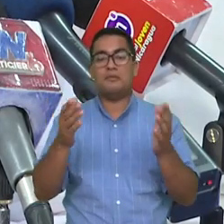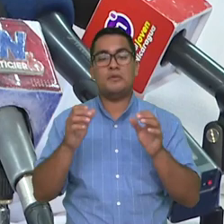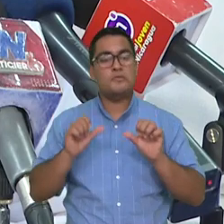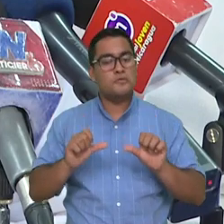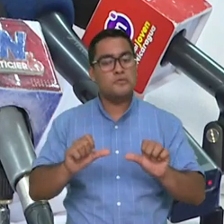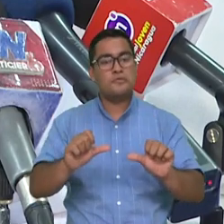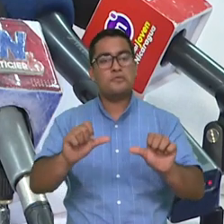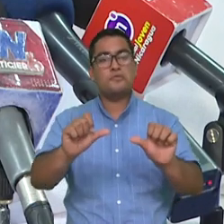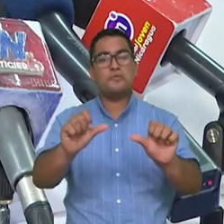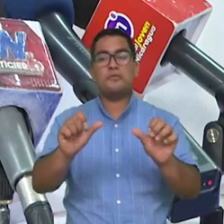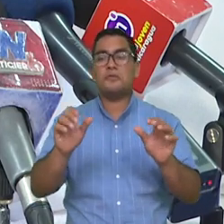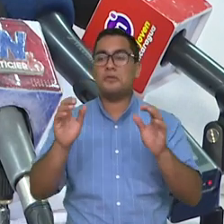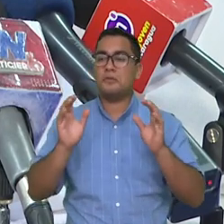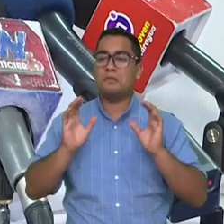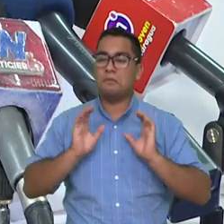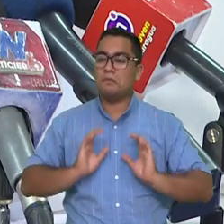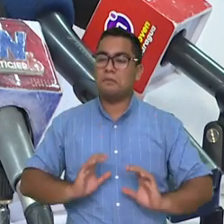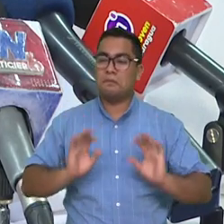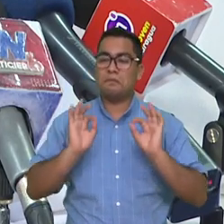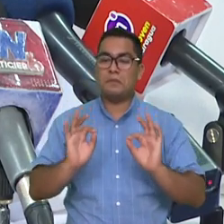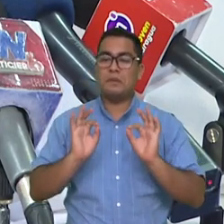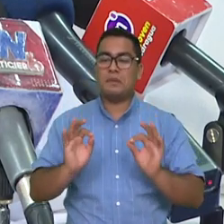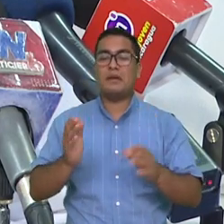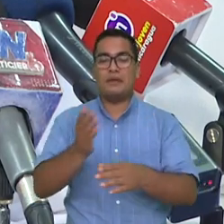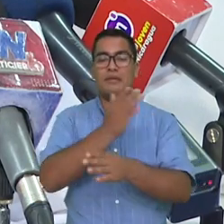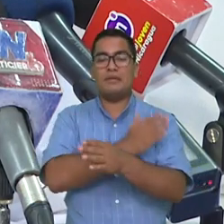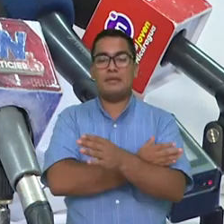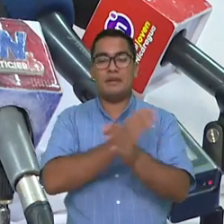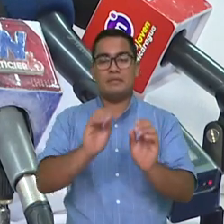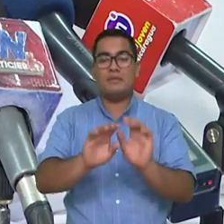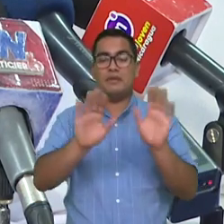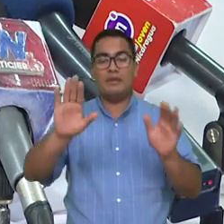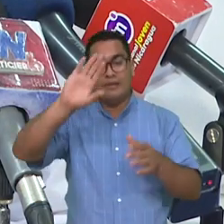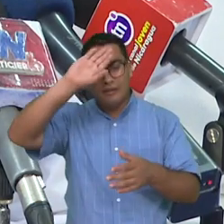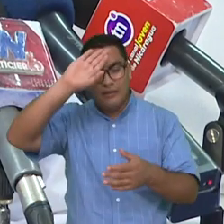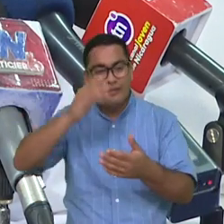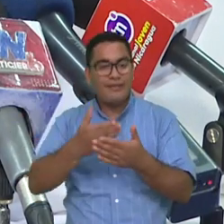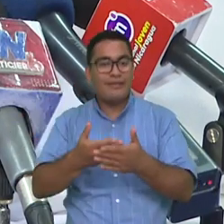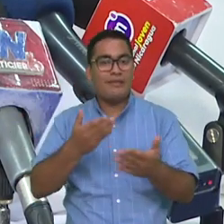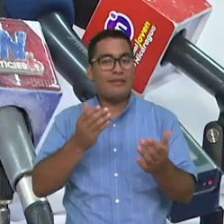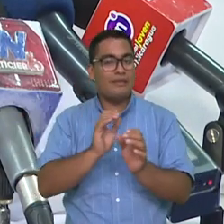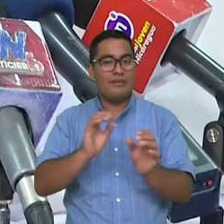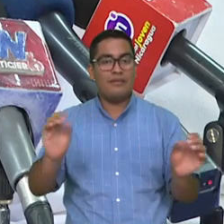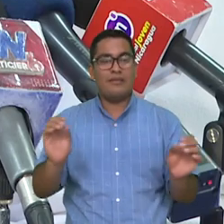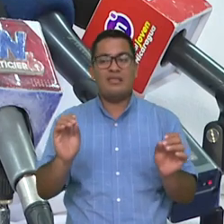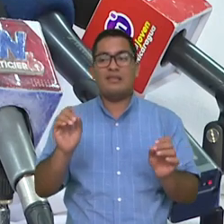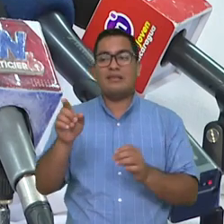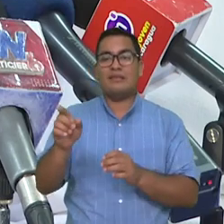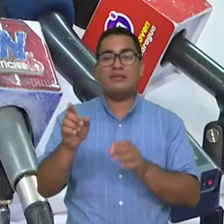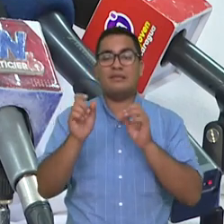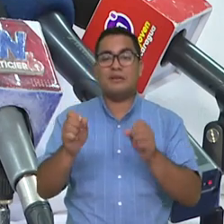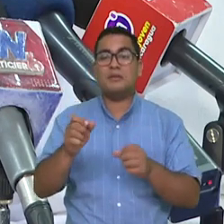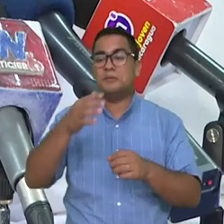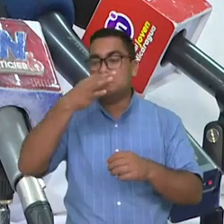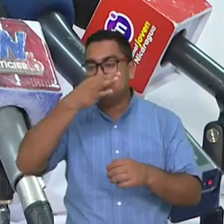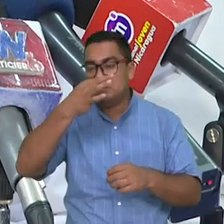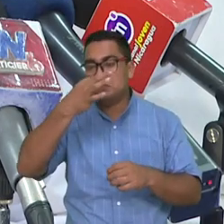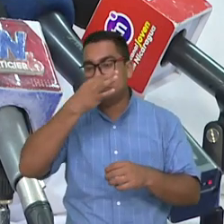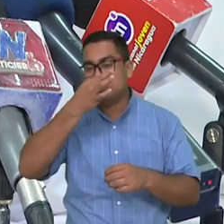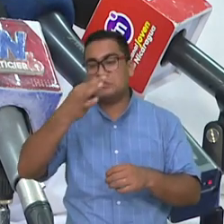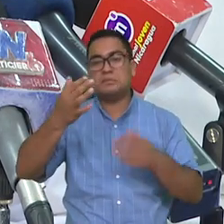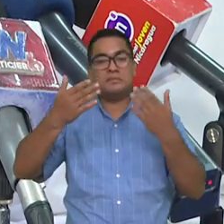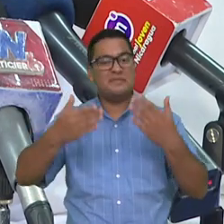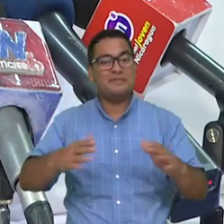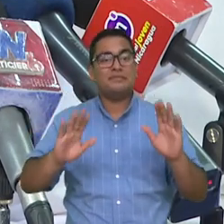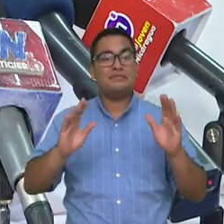continúa en condición estable, ¿verdad? Ya decíamos en la mañana, está sin fiebre, lo que él está presentando es un catarro común, pero se